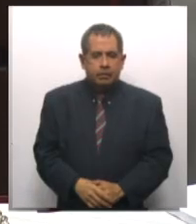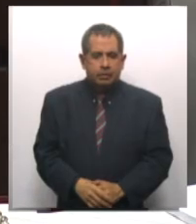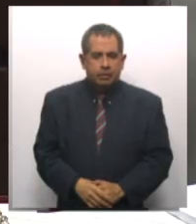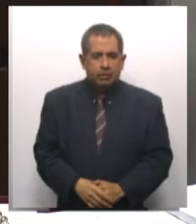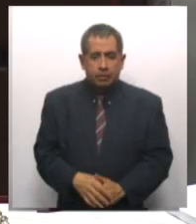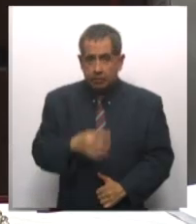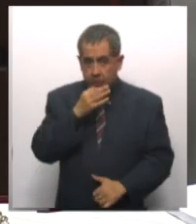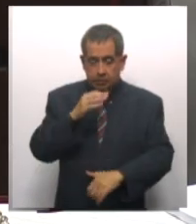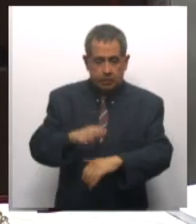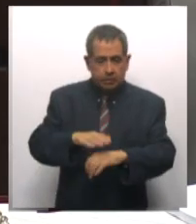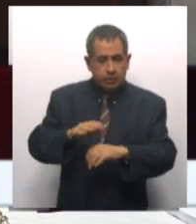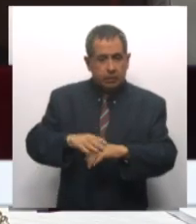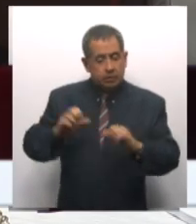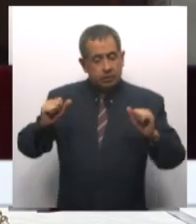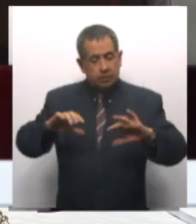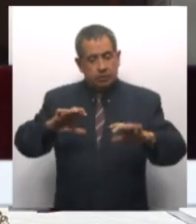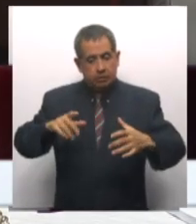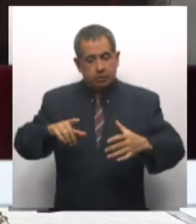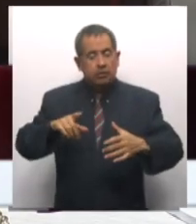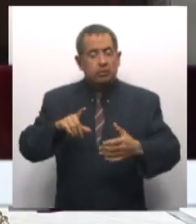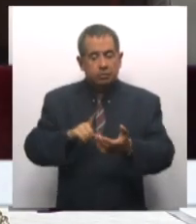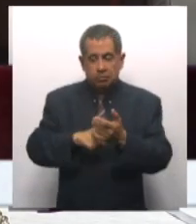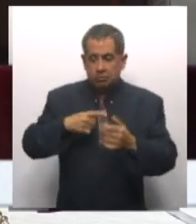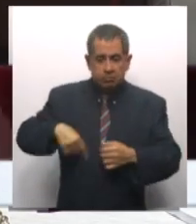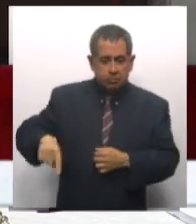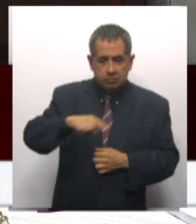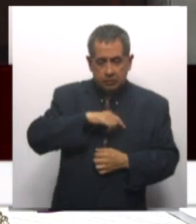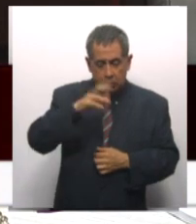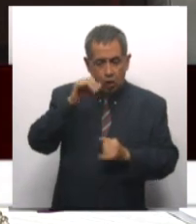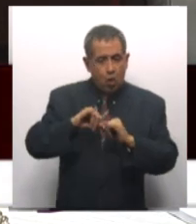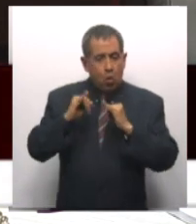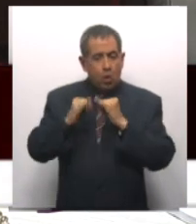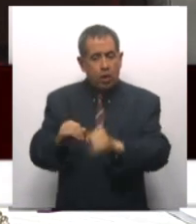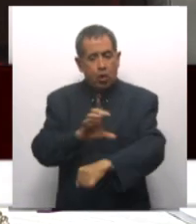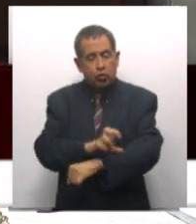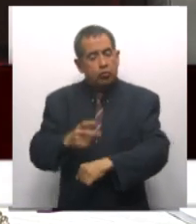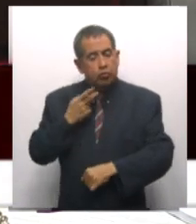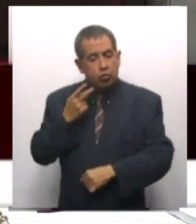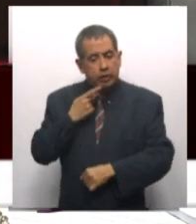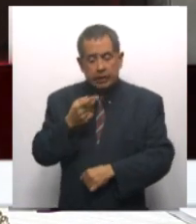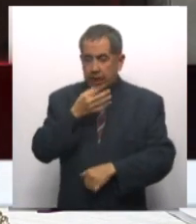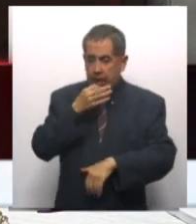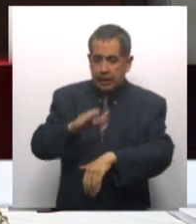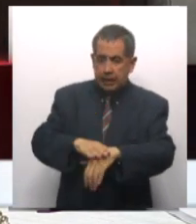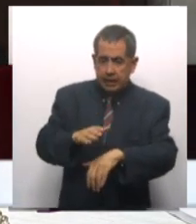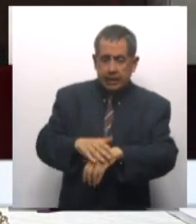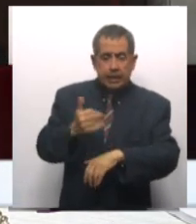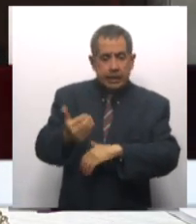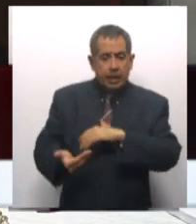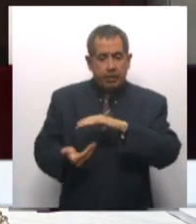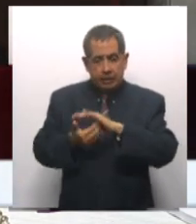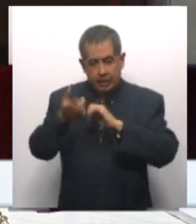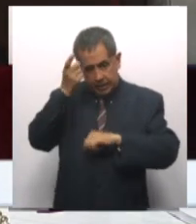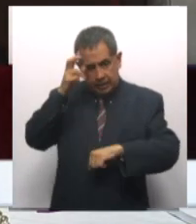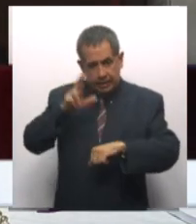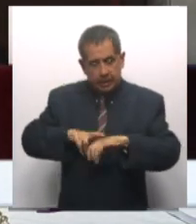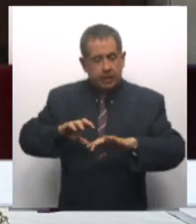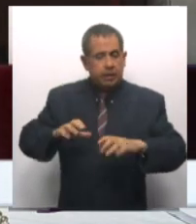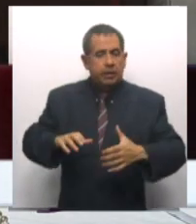Y se le informa a la Asamblea que por acuerdo de la Junta de Coordinación Política y de la mesa